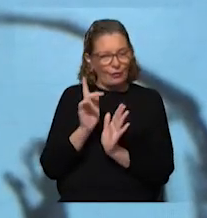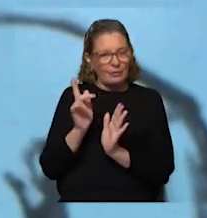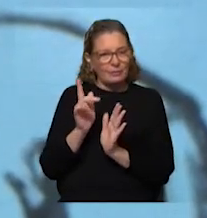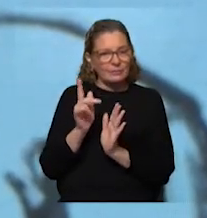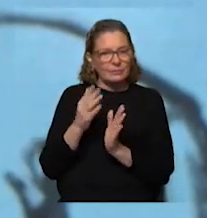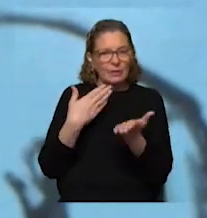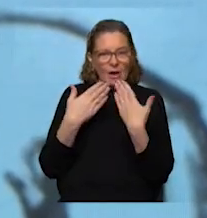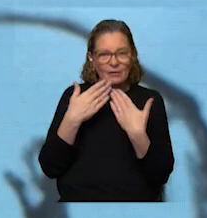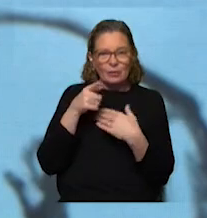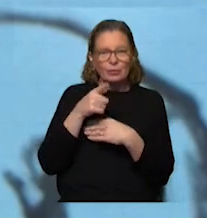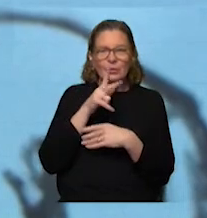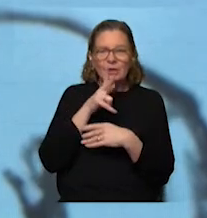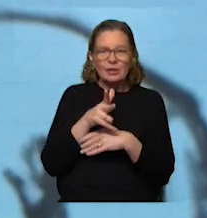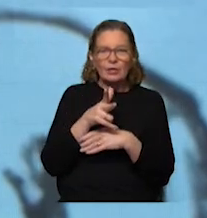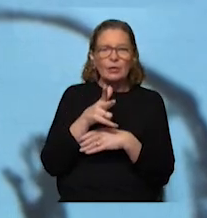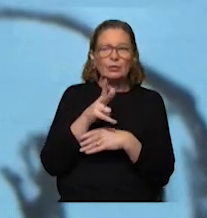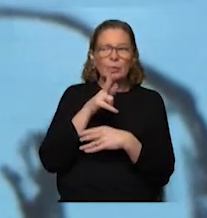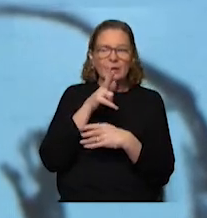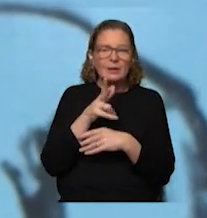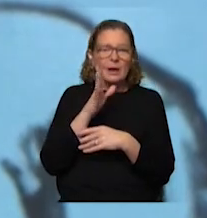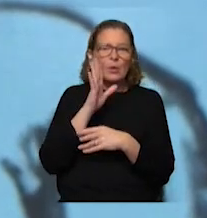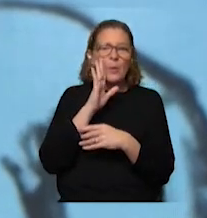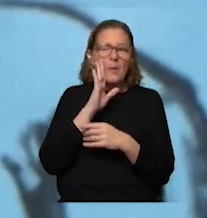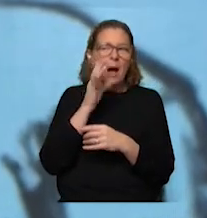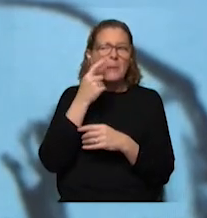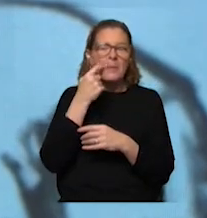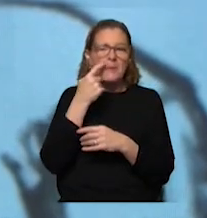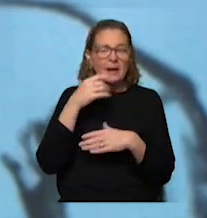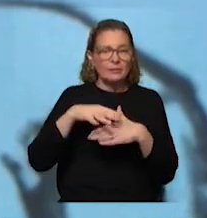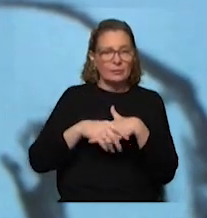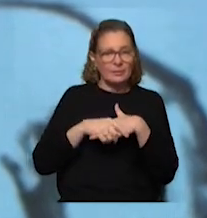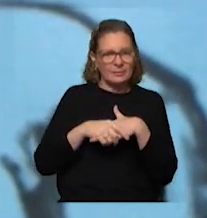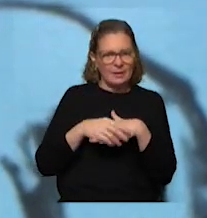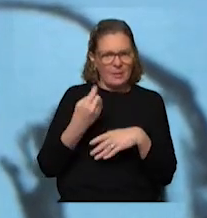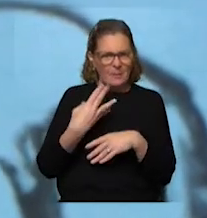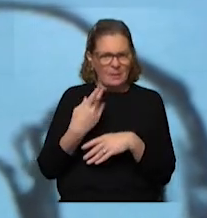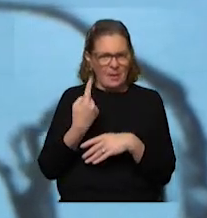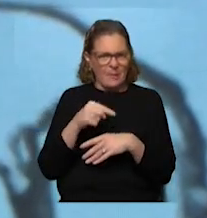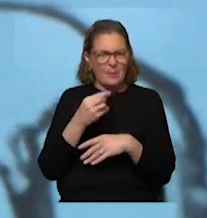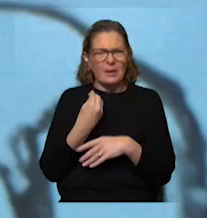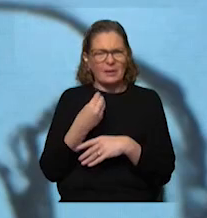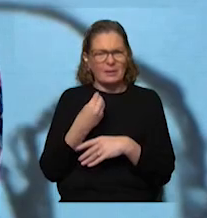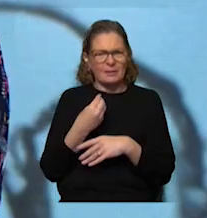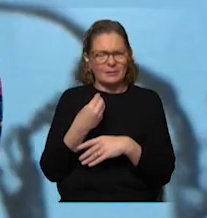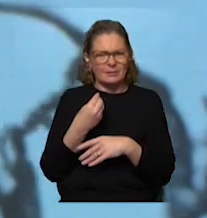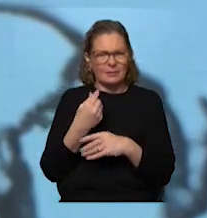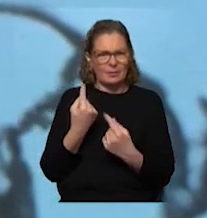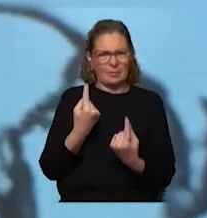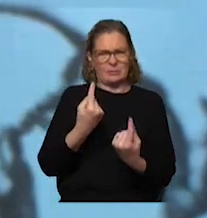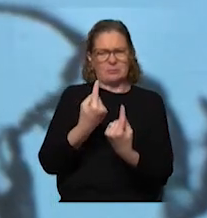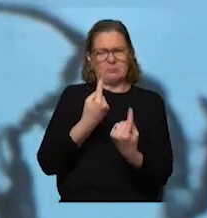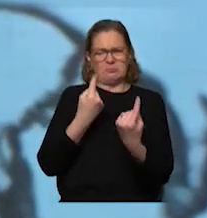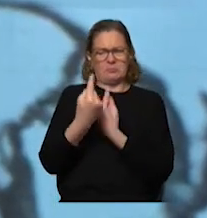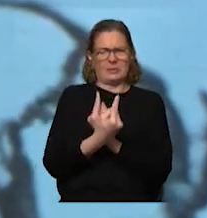tengo que hablar con tu hijo con tu hija con tus padres con tus amigas era como Pero para qué Claro vos te ponés del otro lado cuando